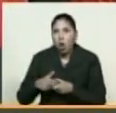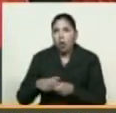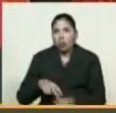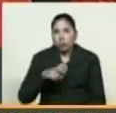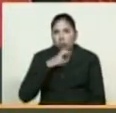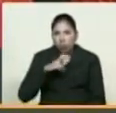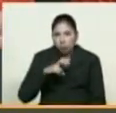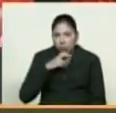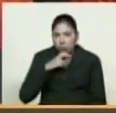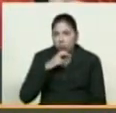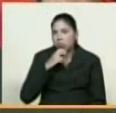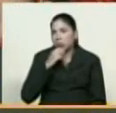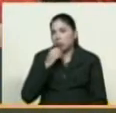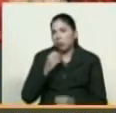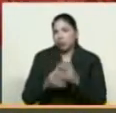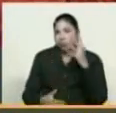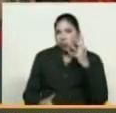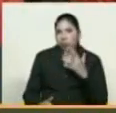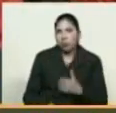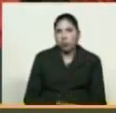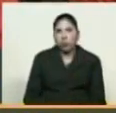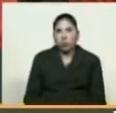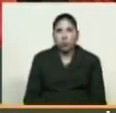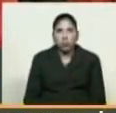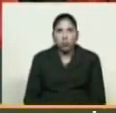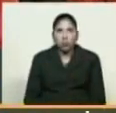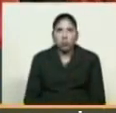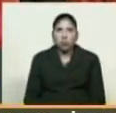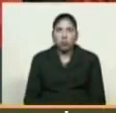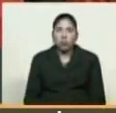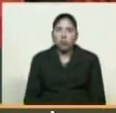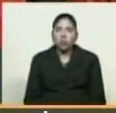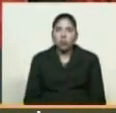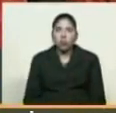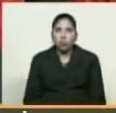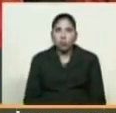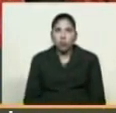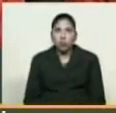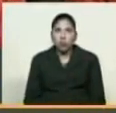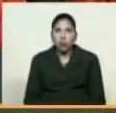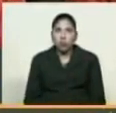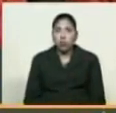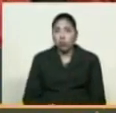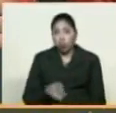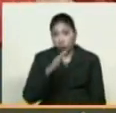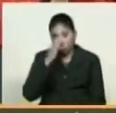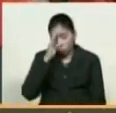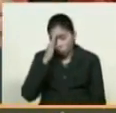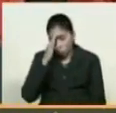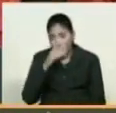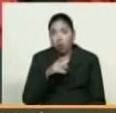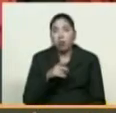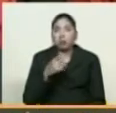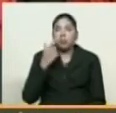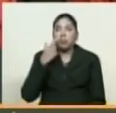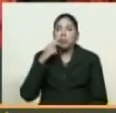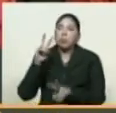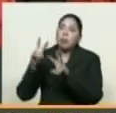la reconstrucción del país que ellos mismos ayudaron a destrozar? El que tenga dudas, vea lo que ocurrió en Siria, en